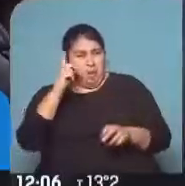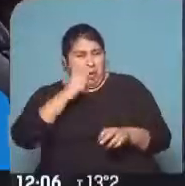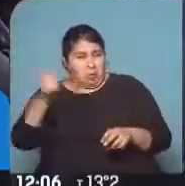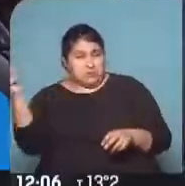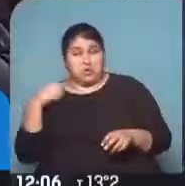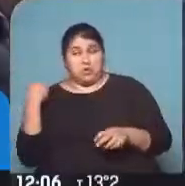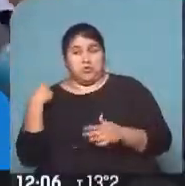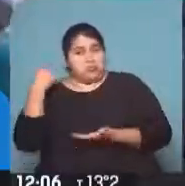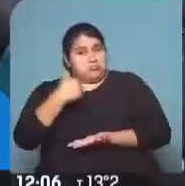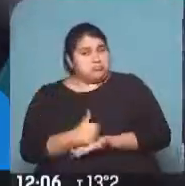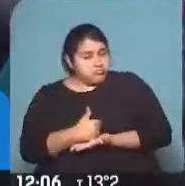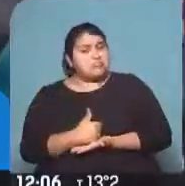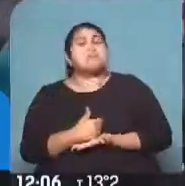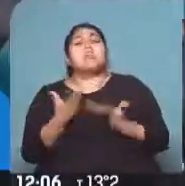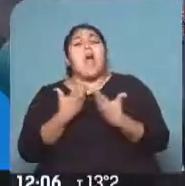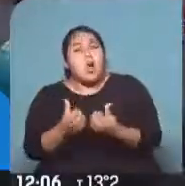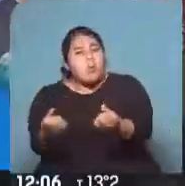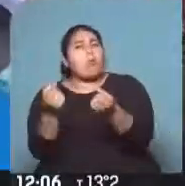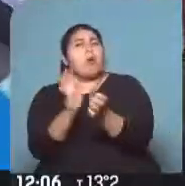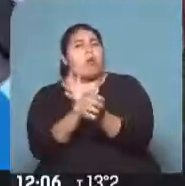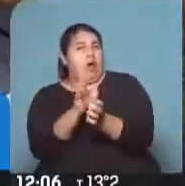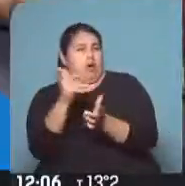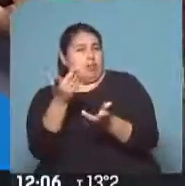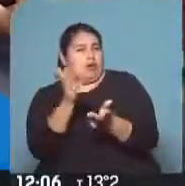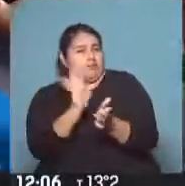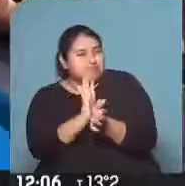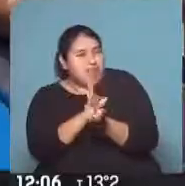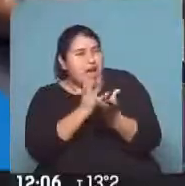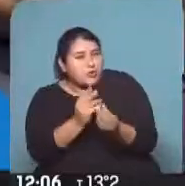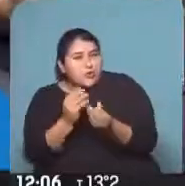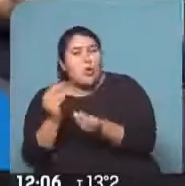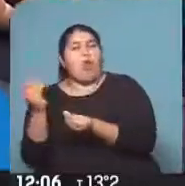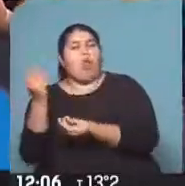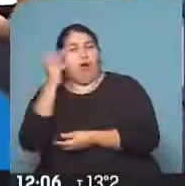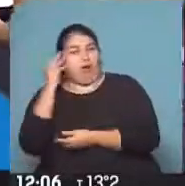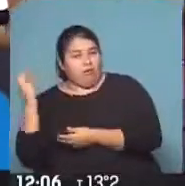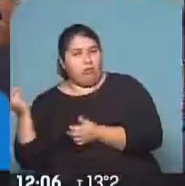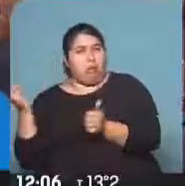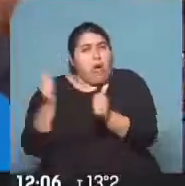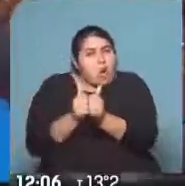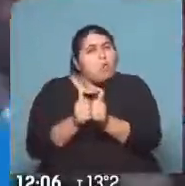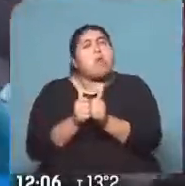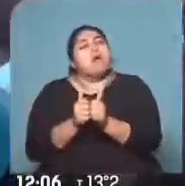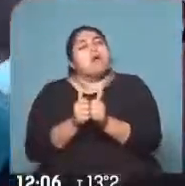a acompañar, a expresar nuestra solidaridad con Cristina Fernández de Kirchner. Hemos venido